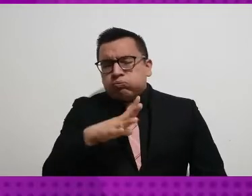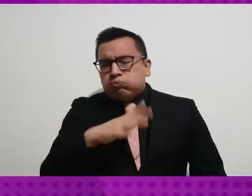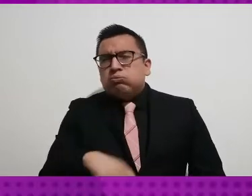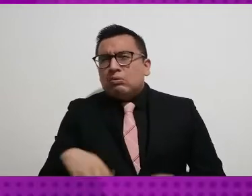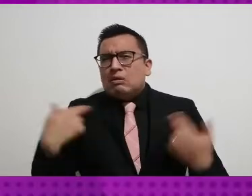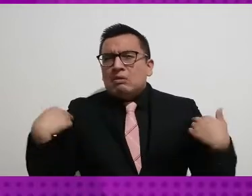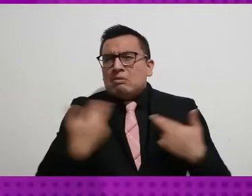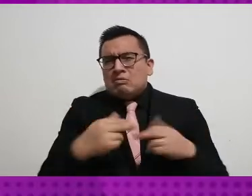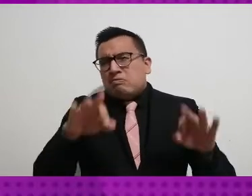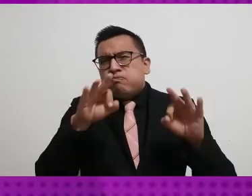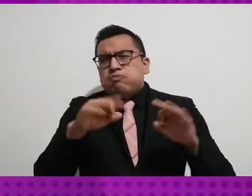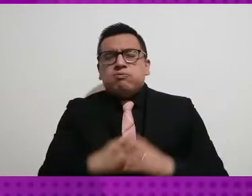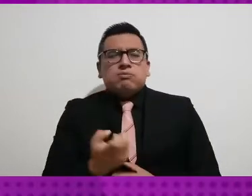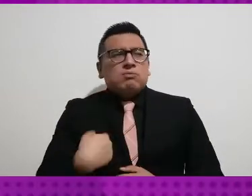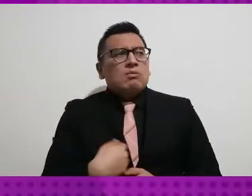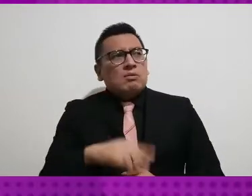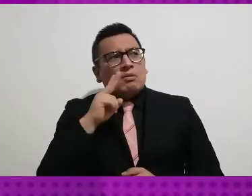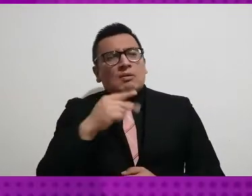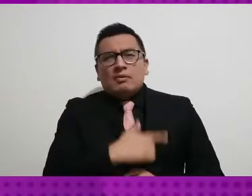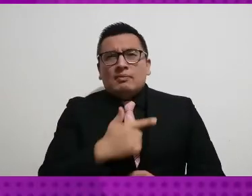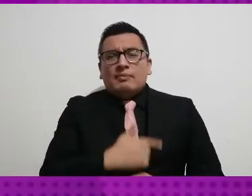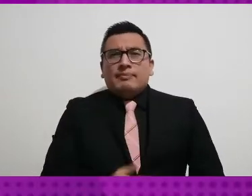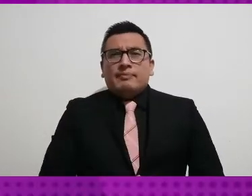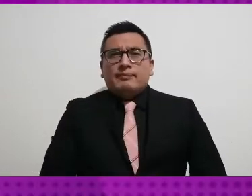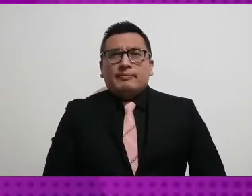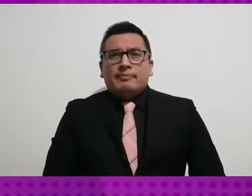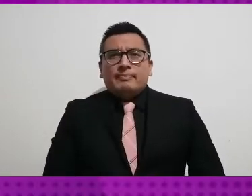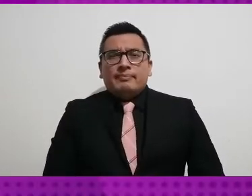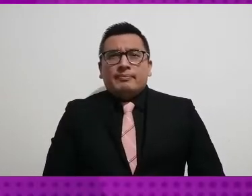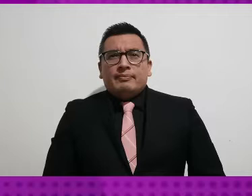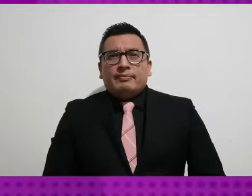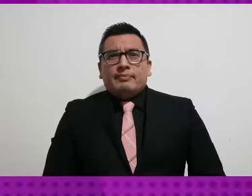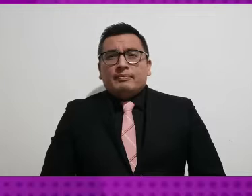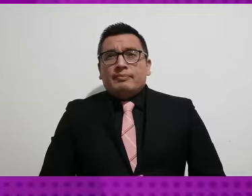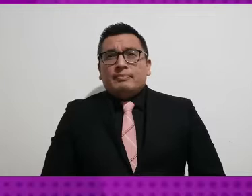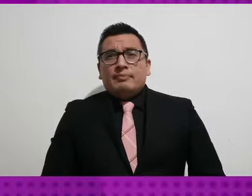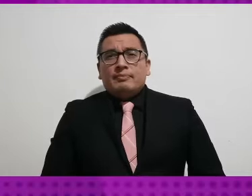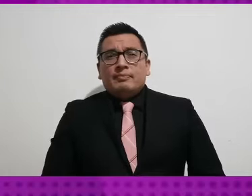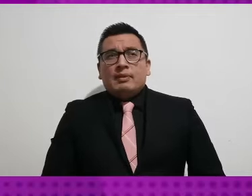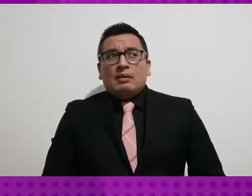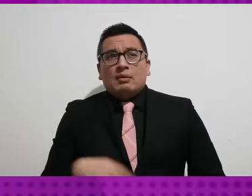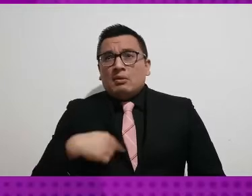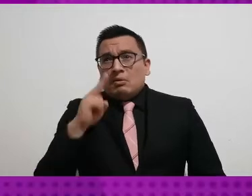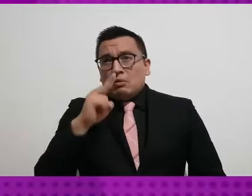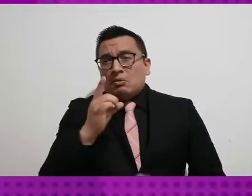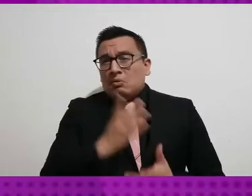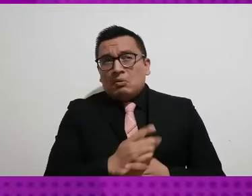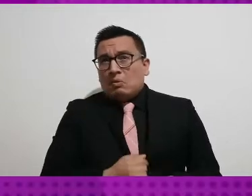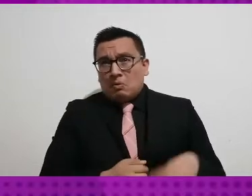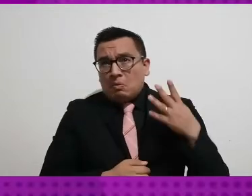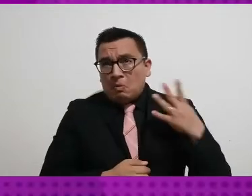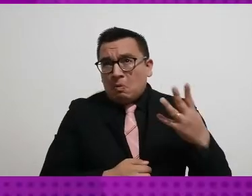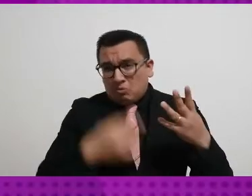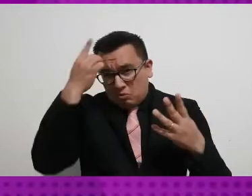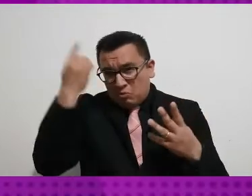muy buenos maestros. Me ha gustado mucho cómo se ha llevado. Hay nada más, yo he visto nada más 4 doctorados de Derecho Electoral. Y